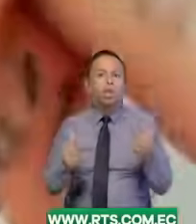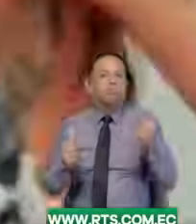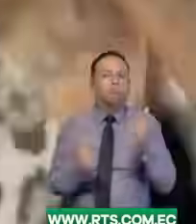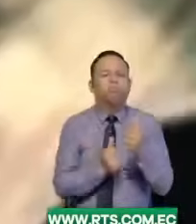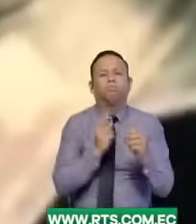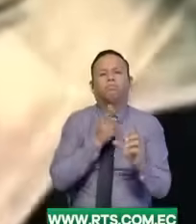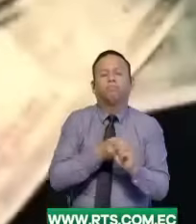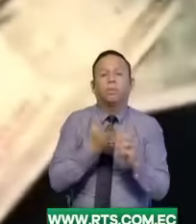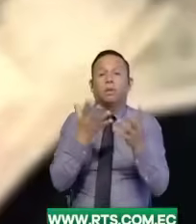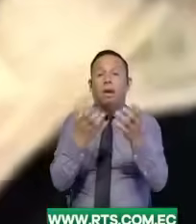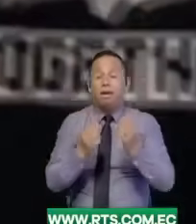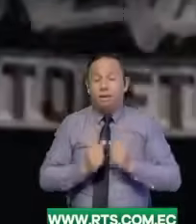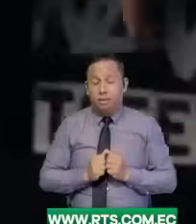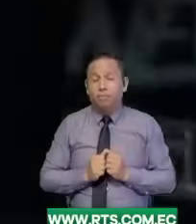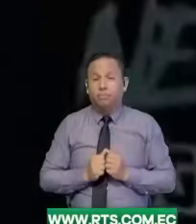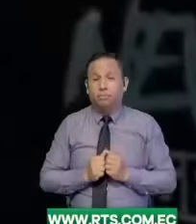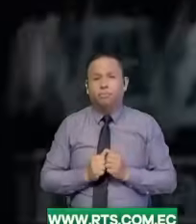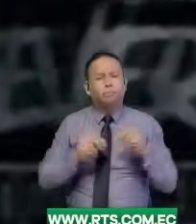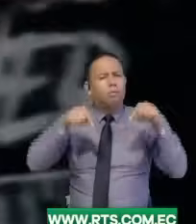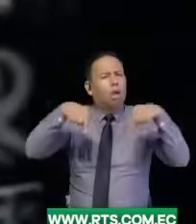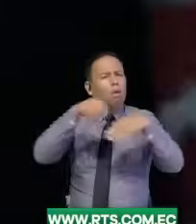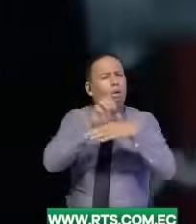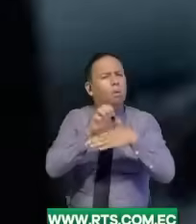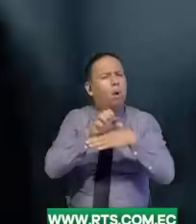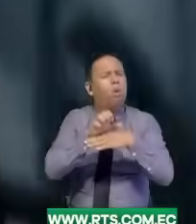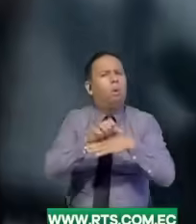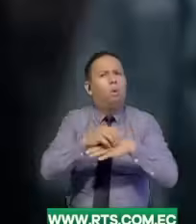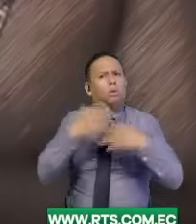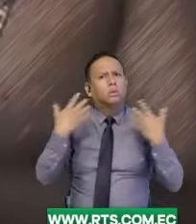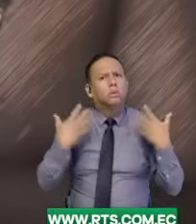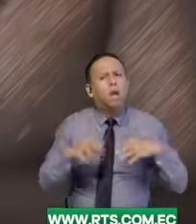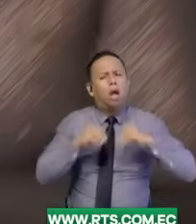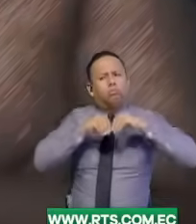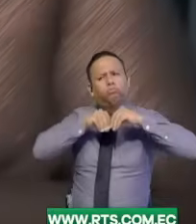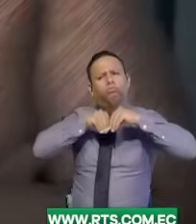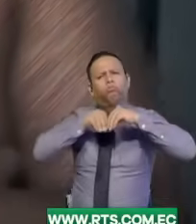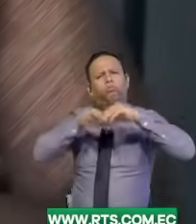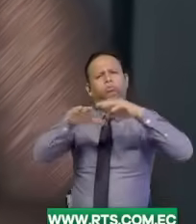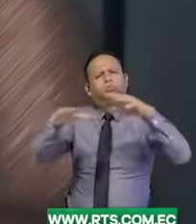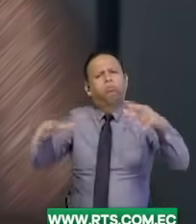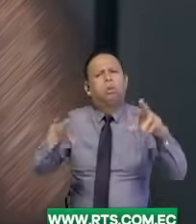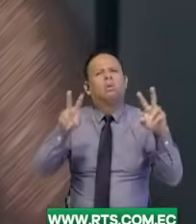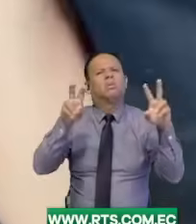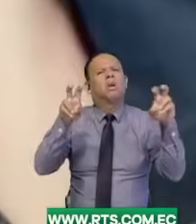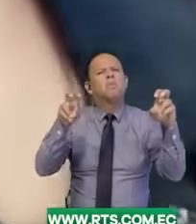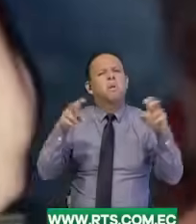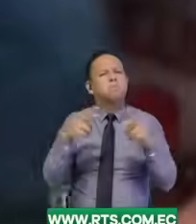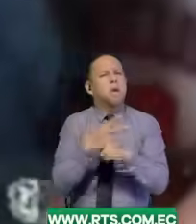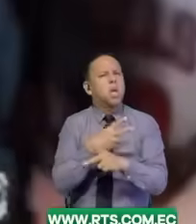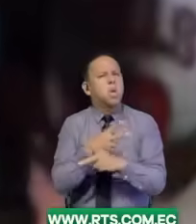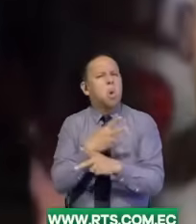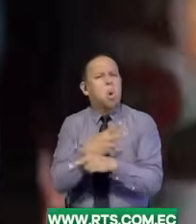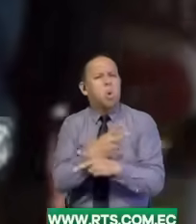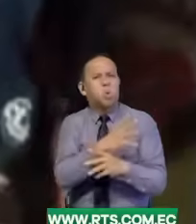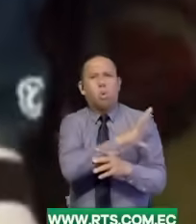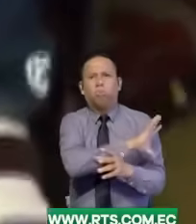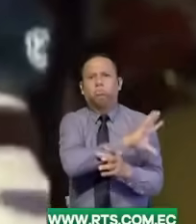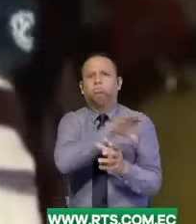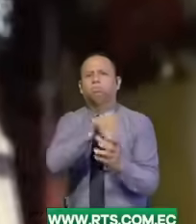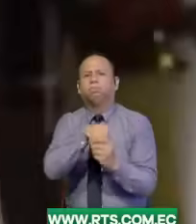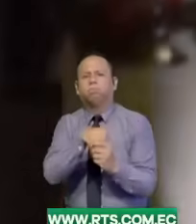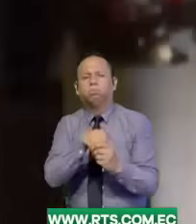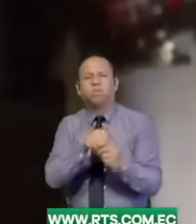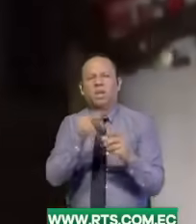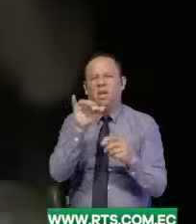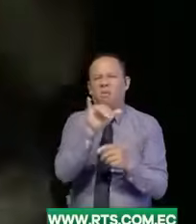delictivos. La narcocultura en Ecuador ha ganado terreno a través del trap delincuencial, género musical que mezcla el reggaetón y la